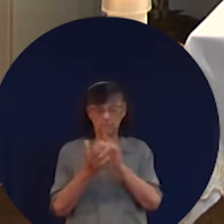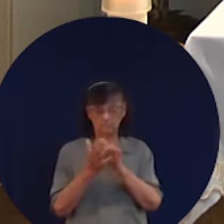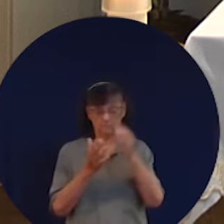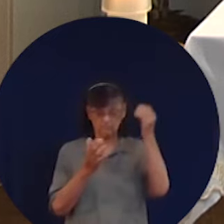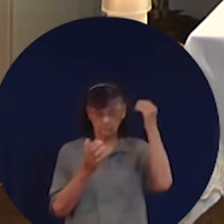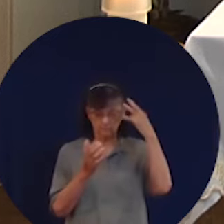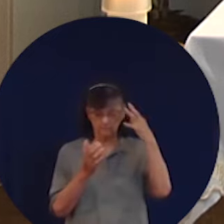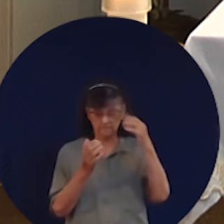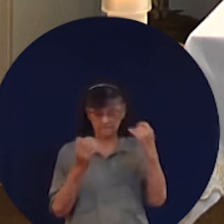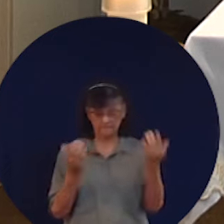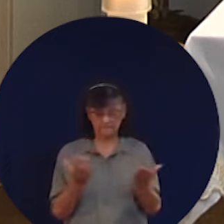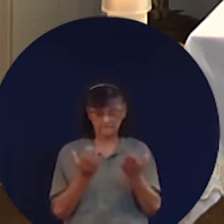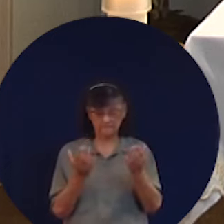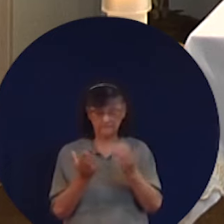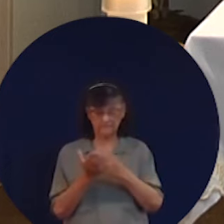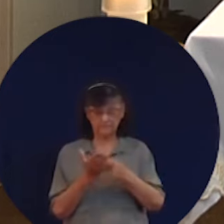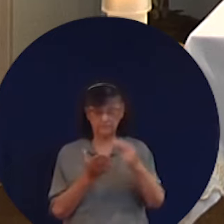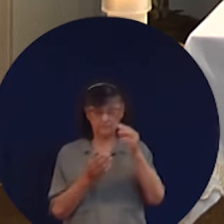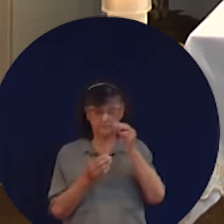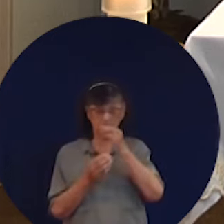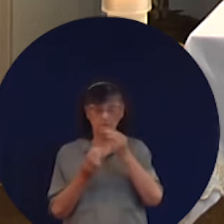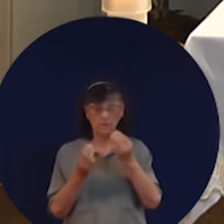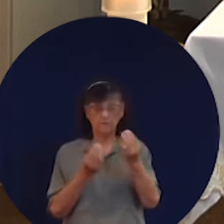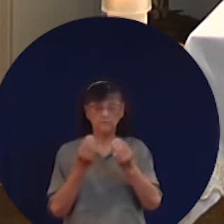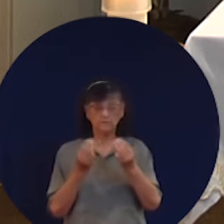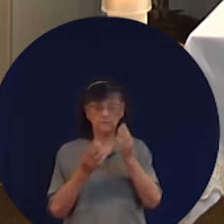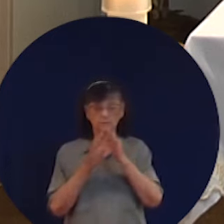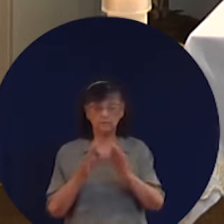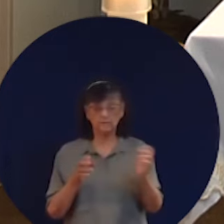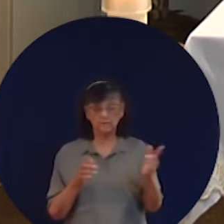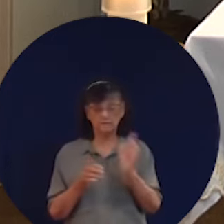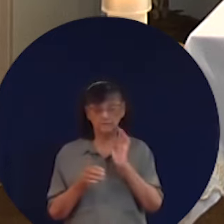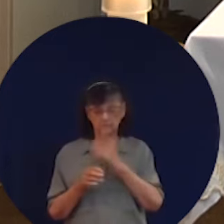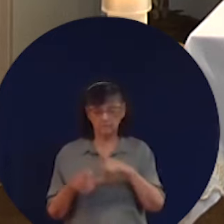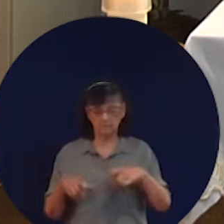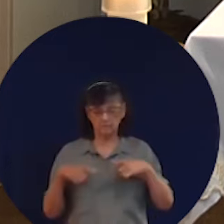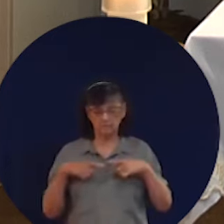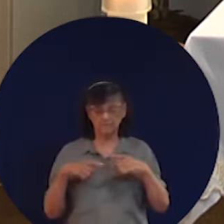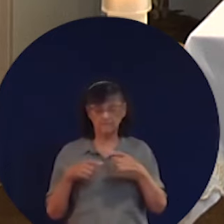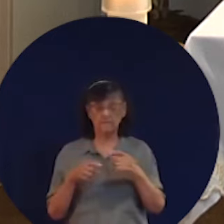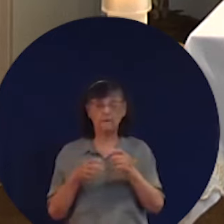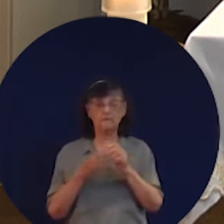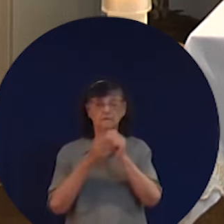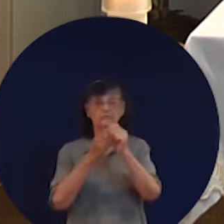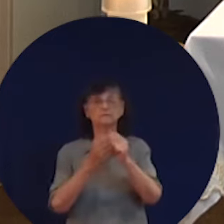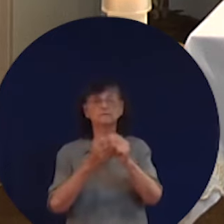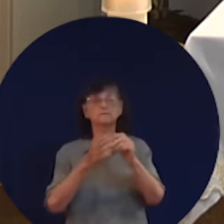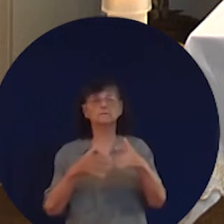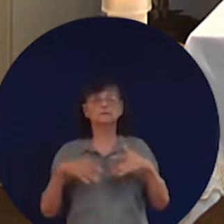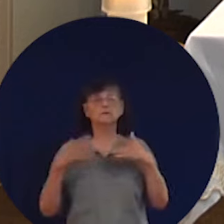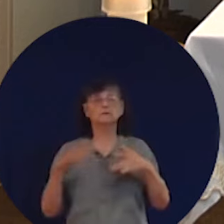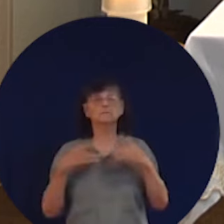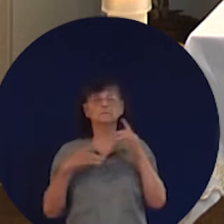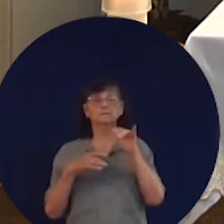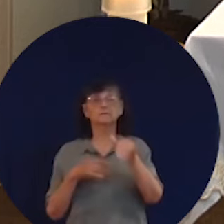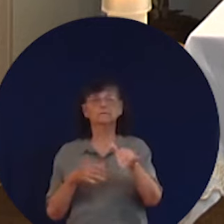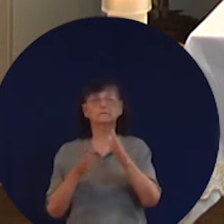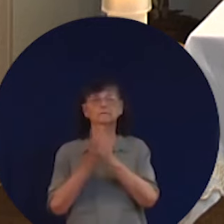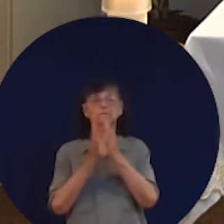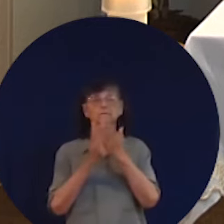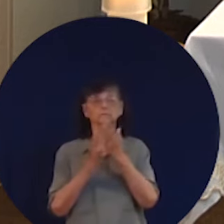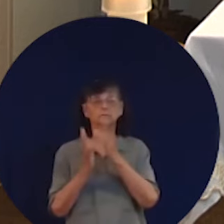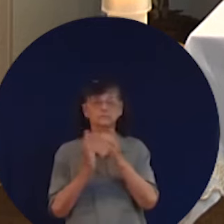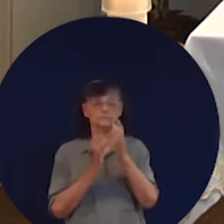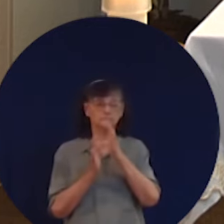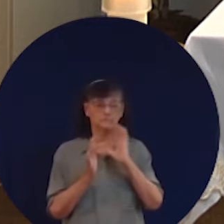a la diversidad de sacrificios de la antigua ley, recibe las ofrendas de tus fieles y santifícalas